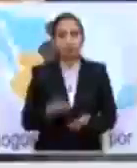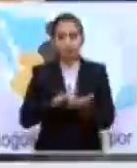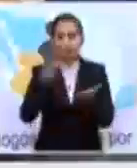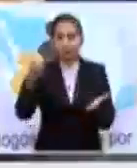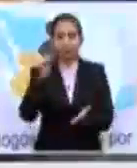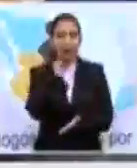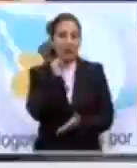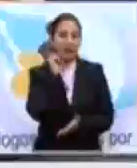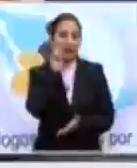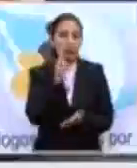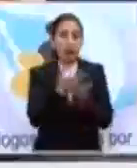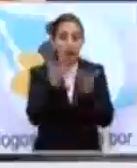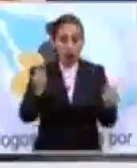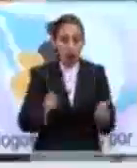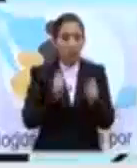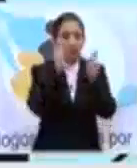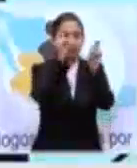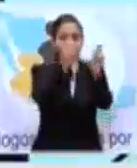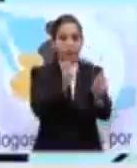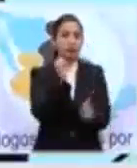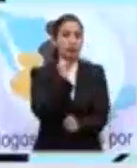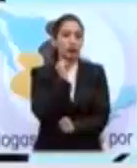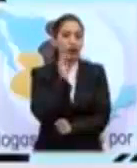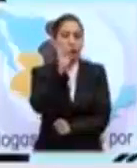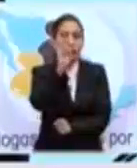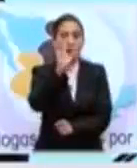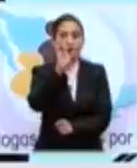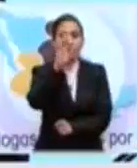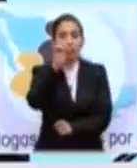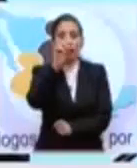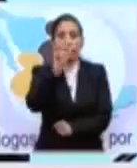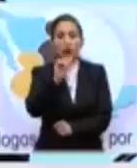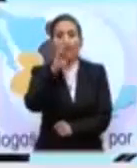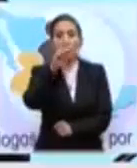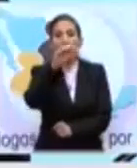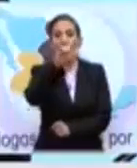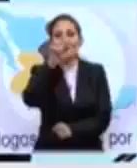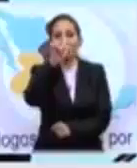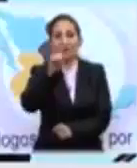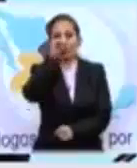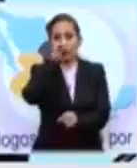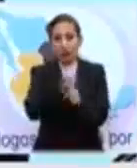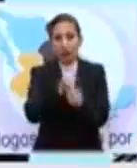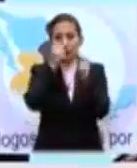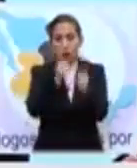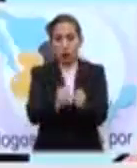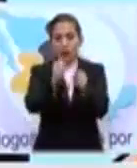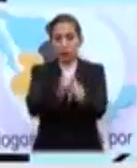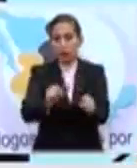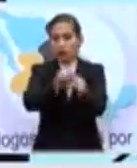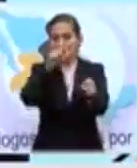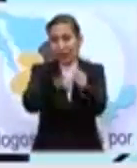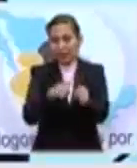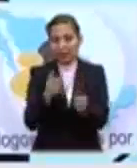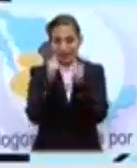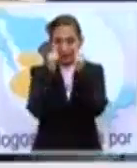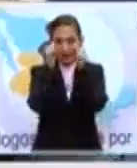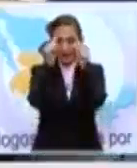Gracias, senadora. Tiene la palabra el senador Fernando Mayans Canaval, presidente de la Comisión de Seguridad Social. Senador, lo